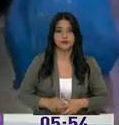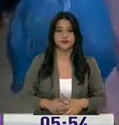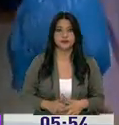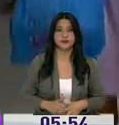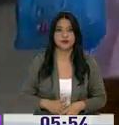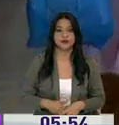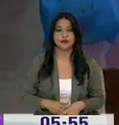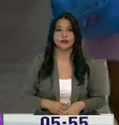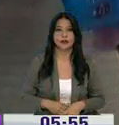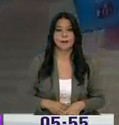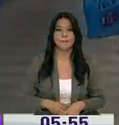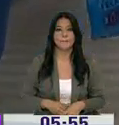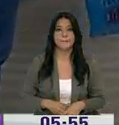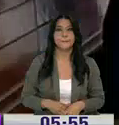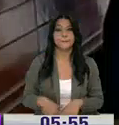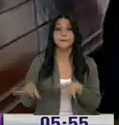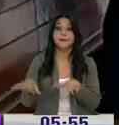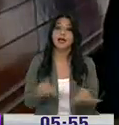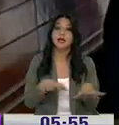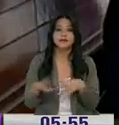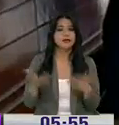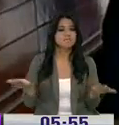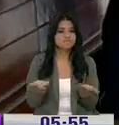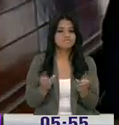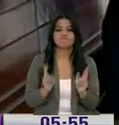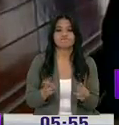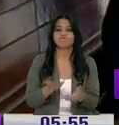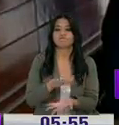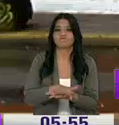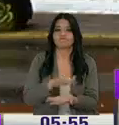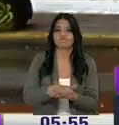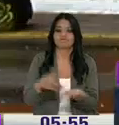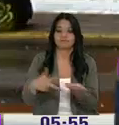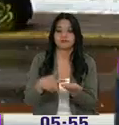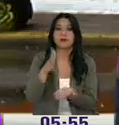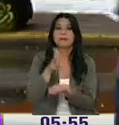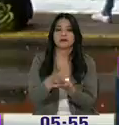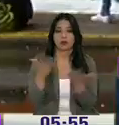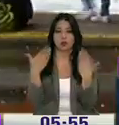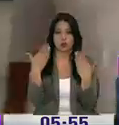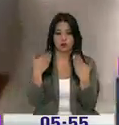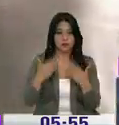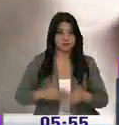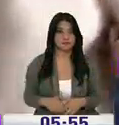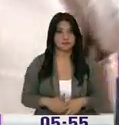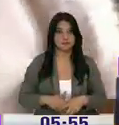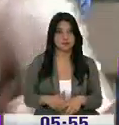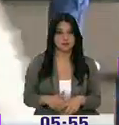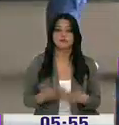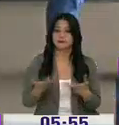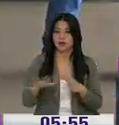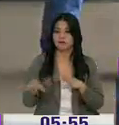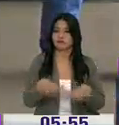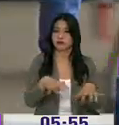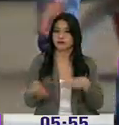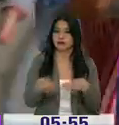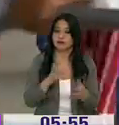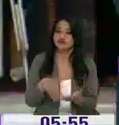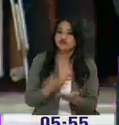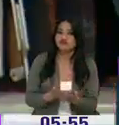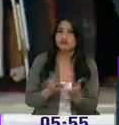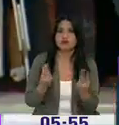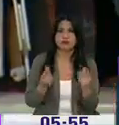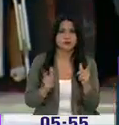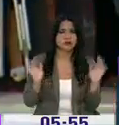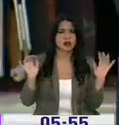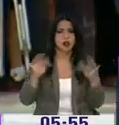Las actividades se desarrollaron con normalidad en la terminal terrestre de Guayaquil. hubo movimiento. Llegaban decenas de